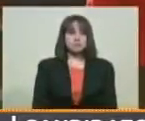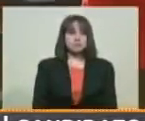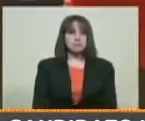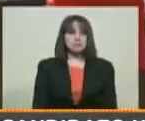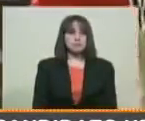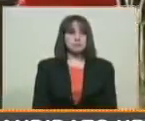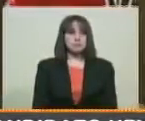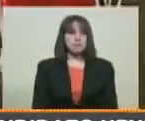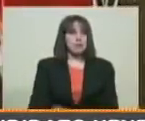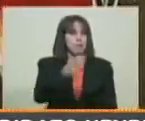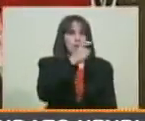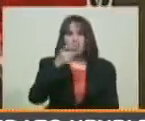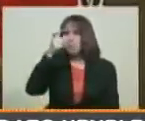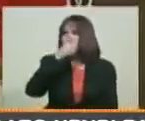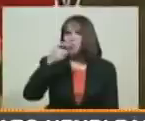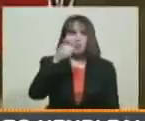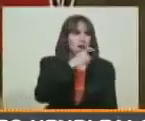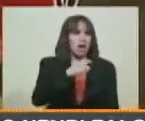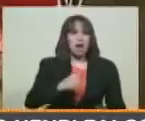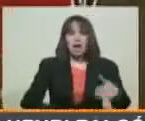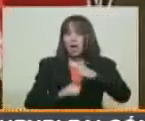para ir a buscar y apoyar.